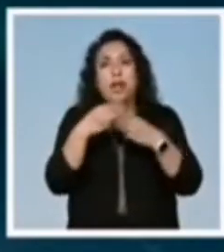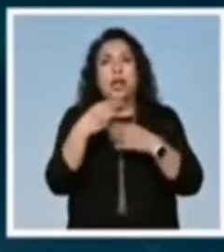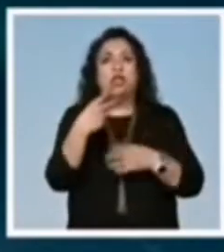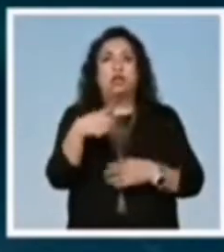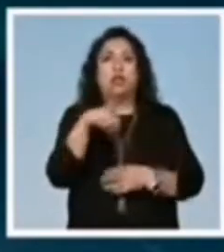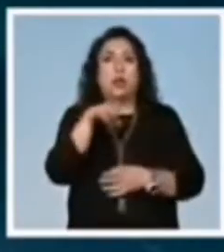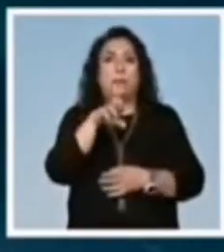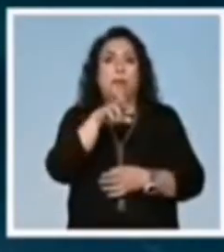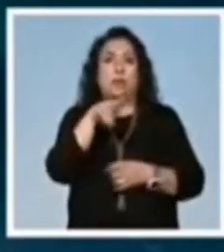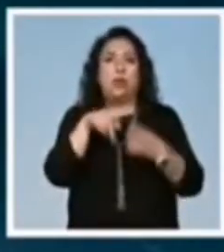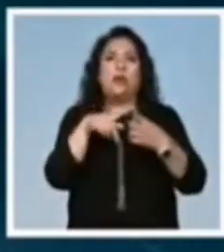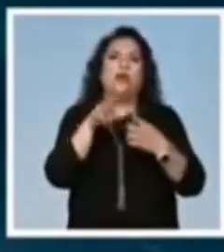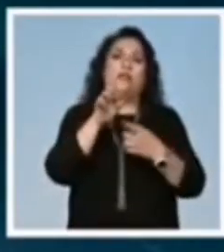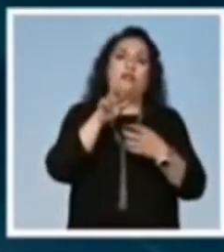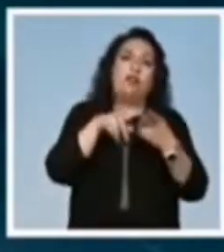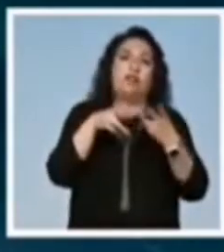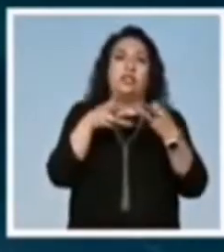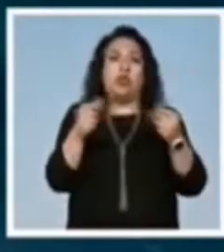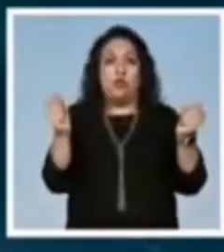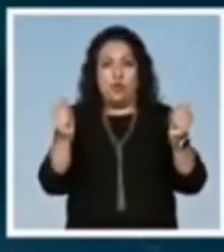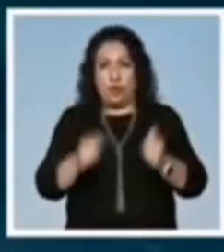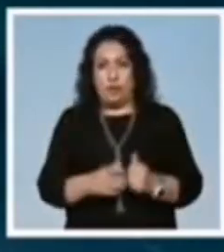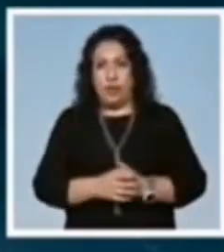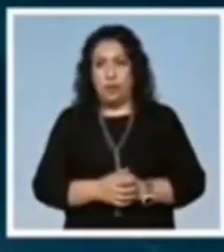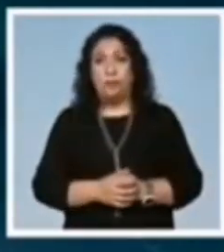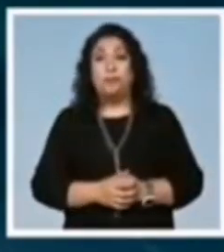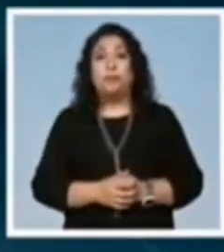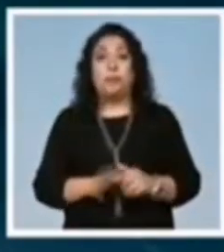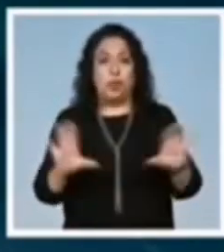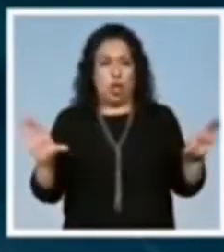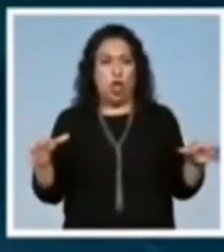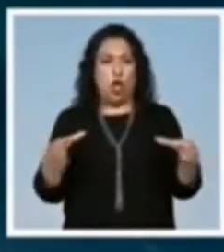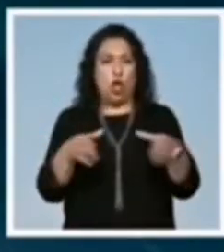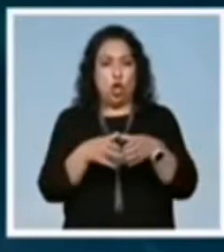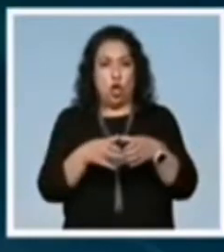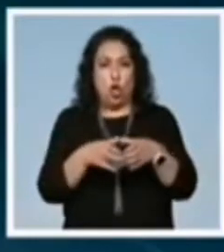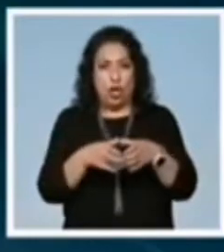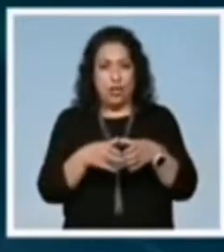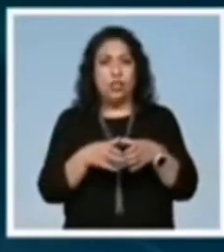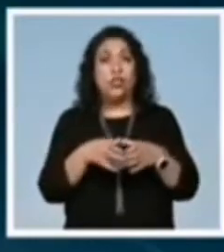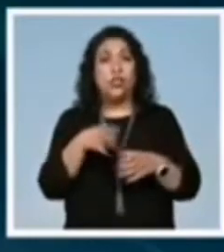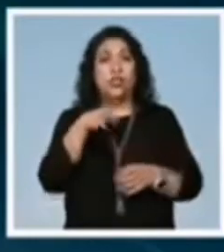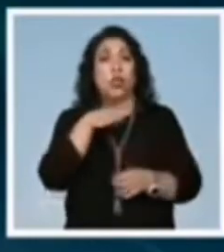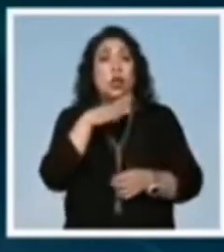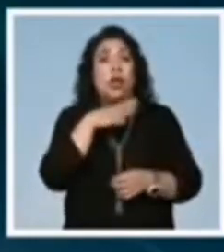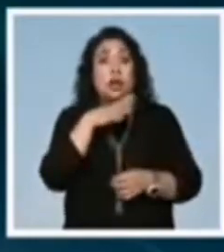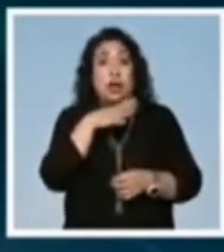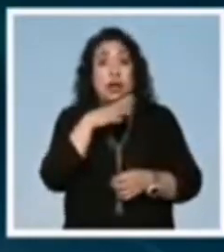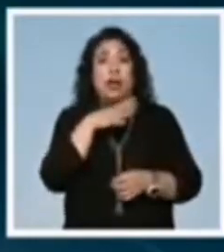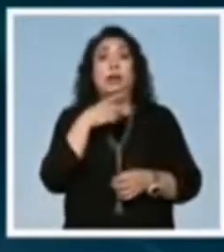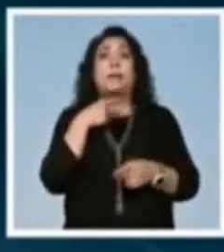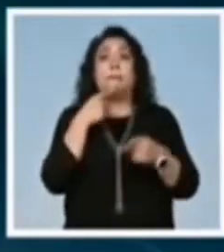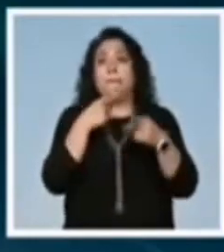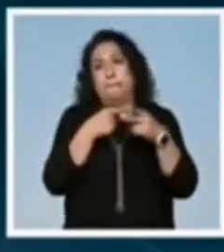mesoamericanas entre lo físico y lo efímero. La colección que tienen